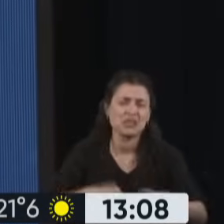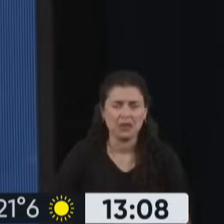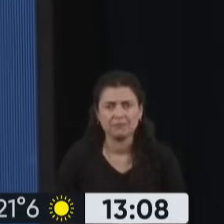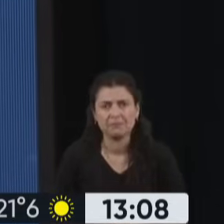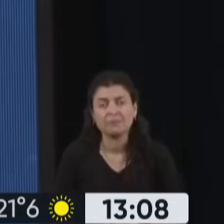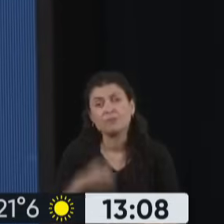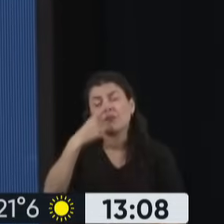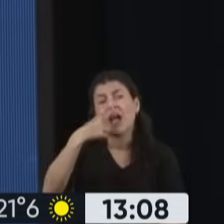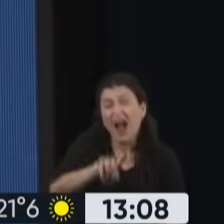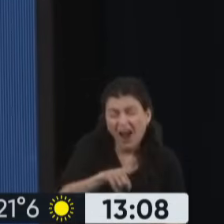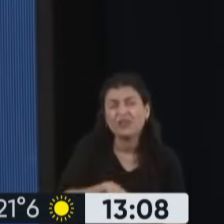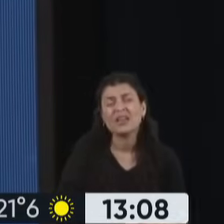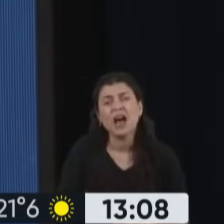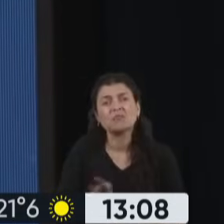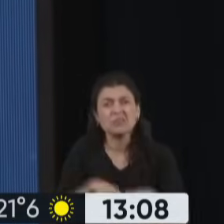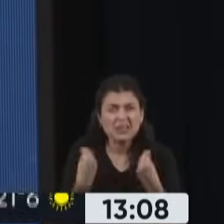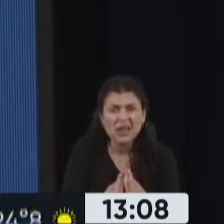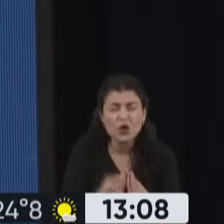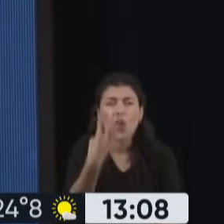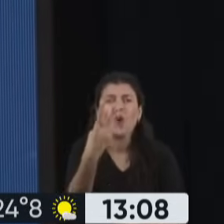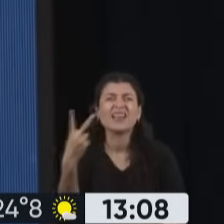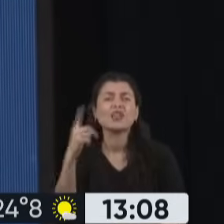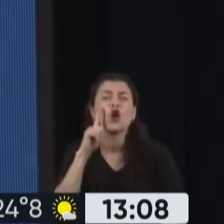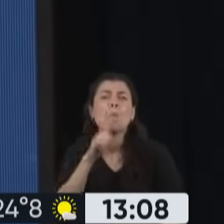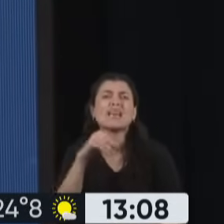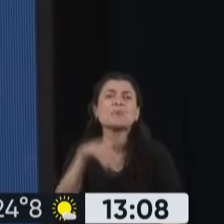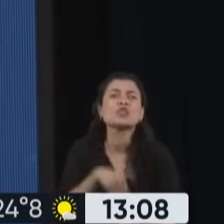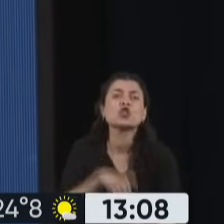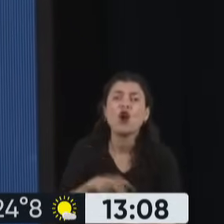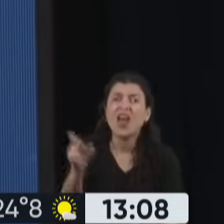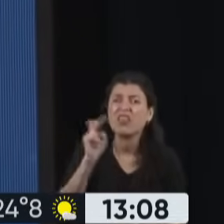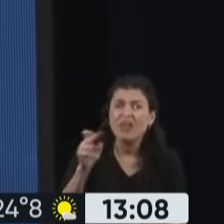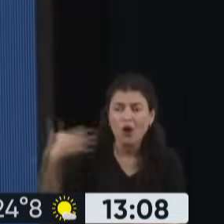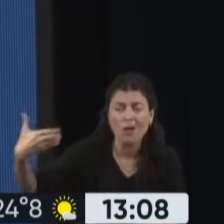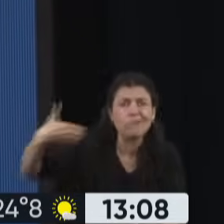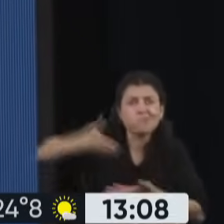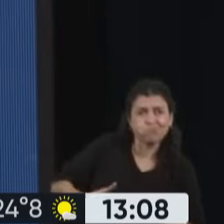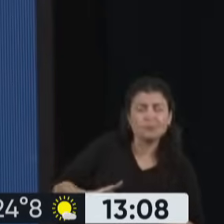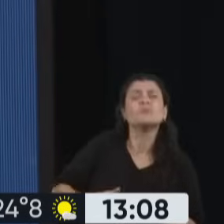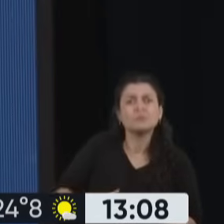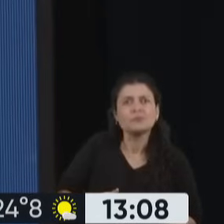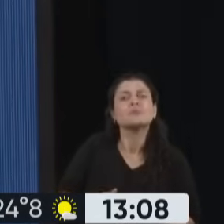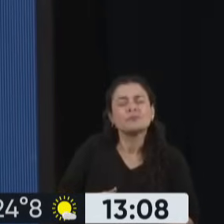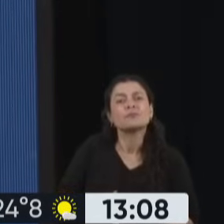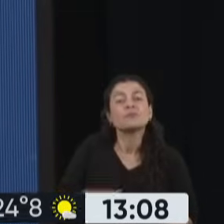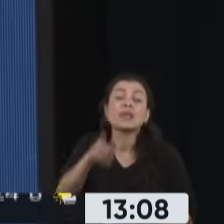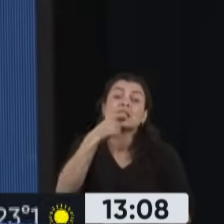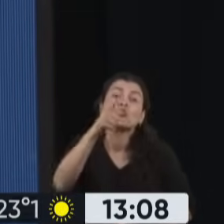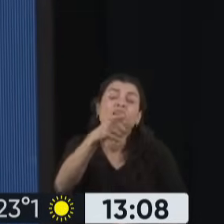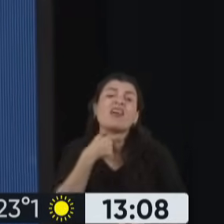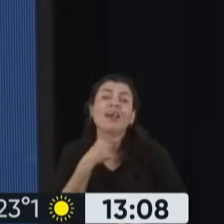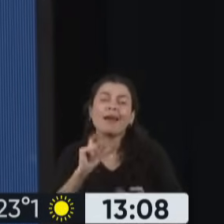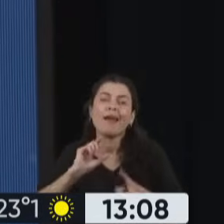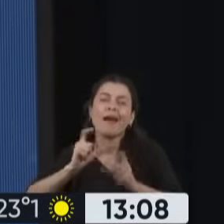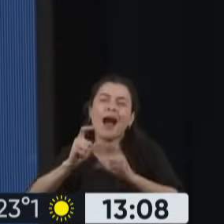Y el paquete terminó siendo un paquete de 42.000 millones de dólares. Si les quieren agregar la renovación